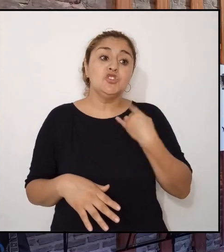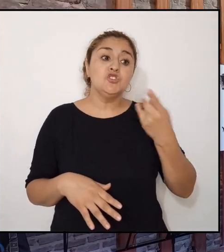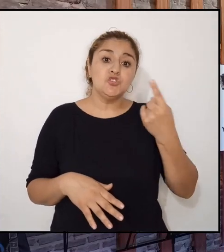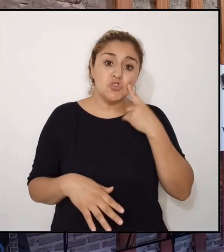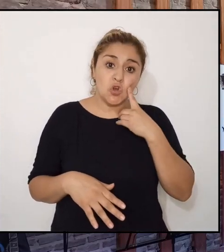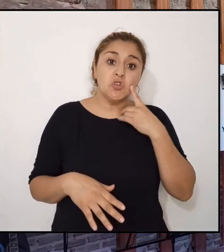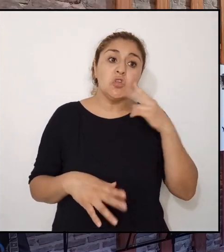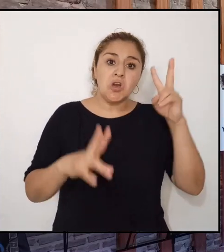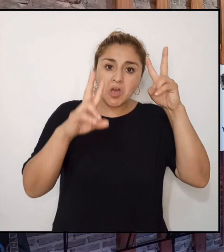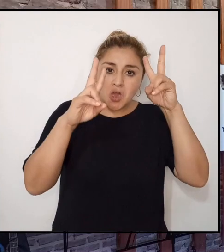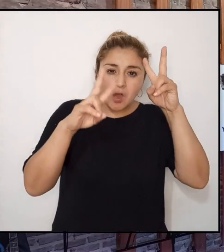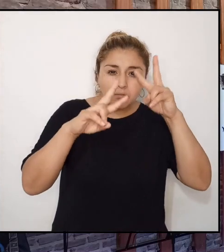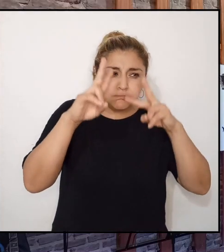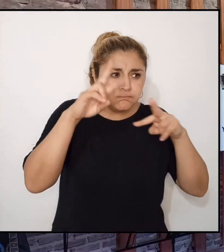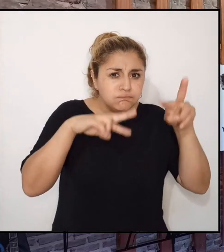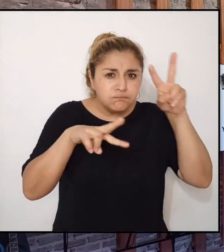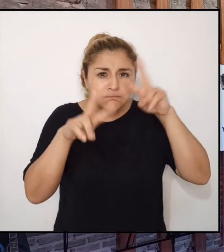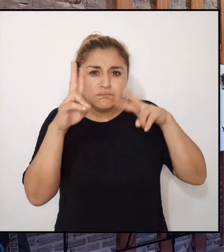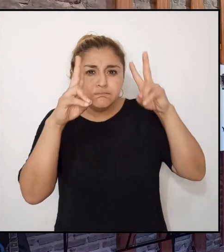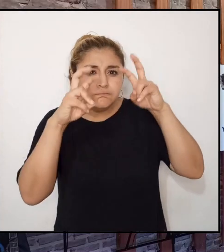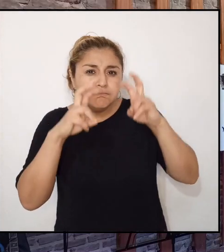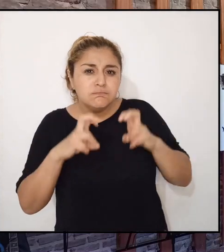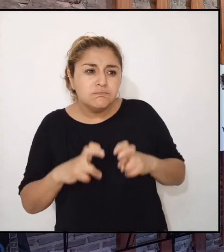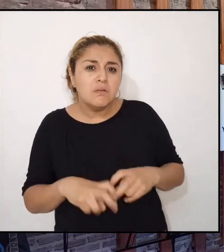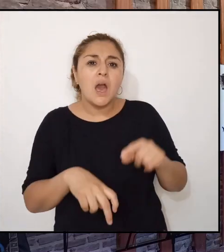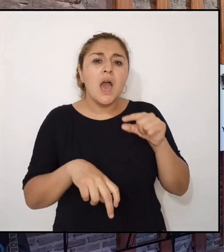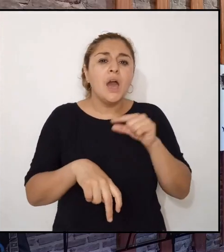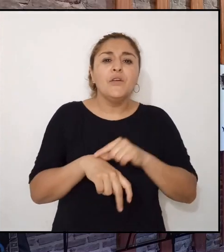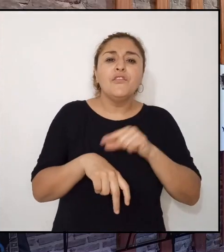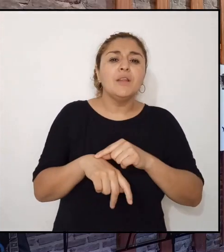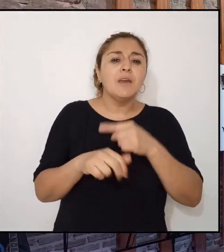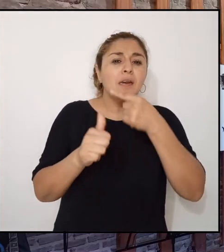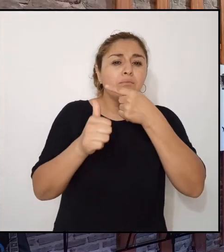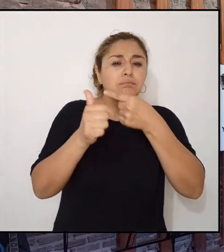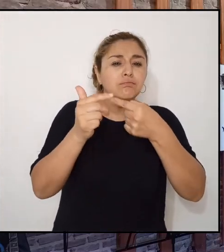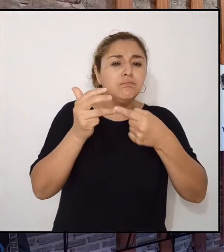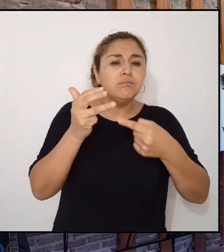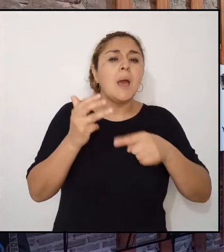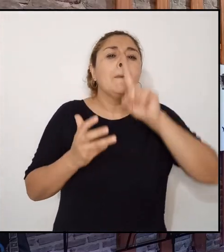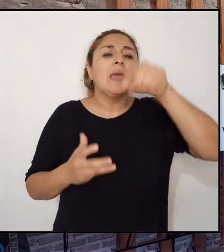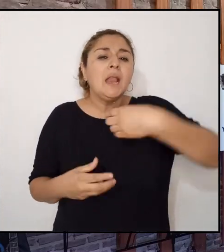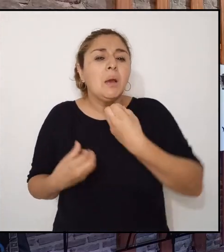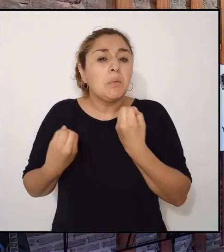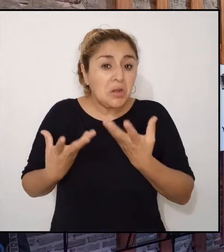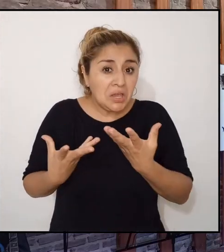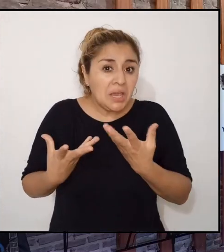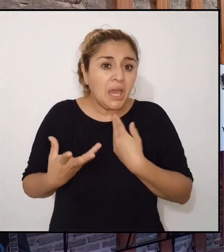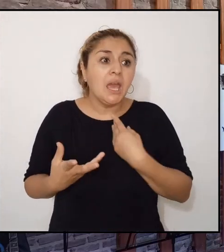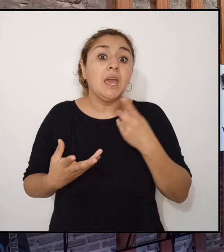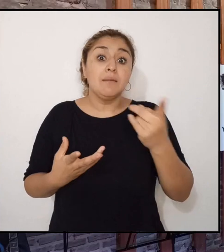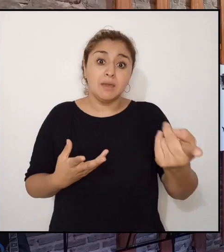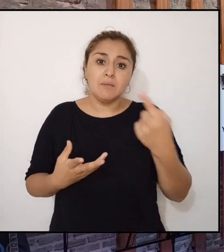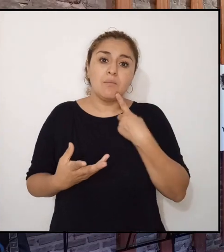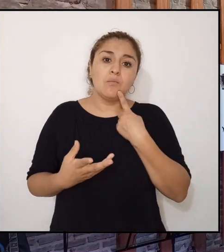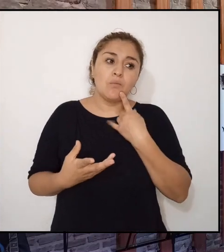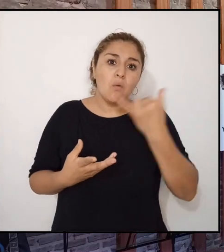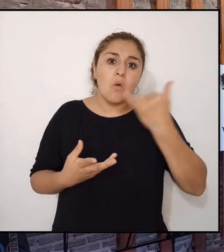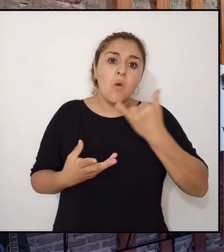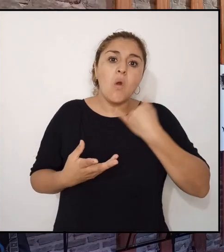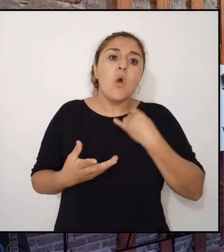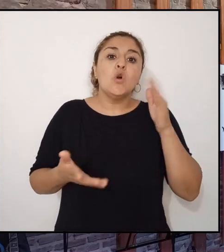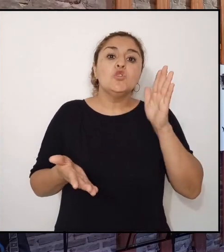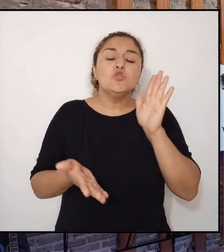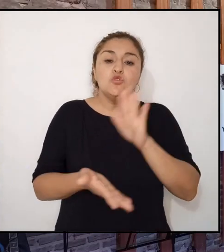por contagios. Bueno, usted cuando lee el libro de Levíticos, ahí están todas las normas de higiene que debían tener para